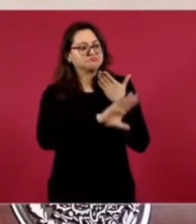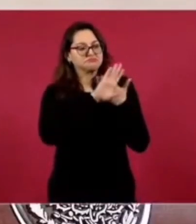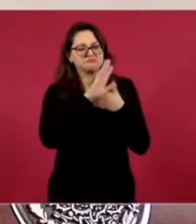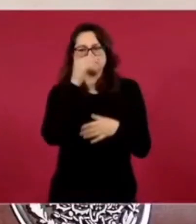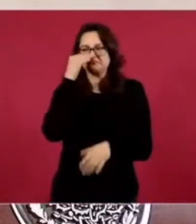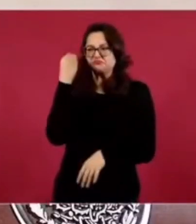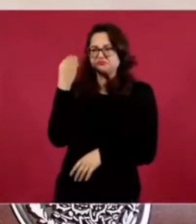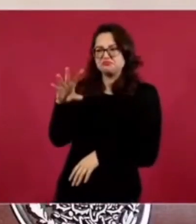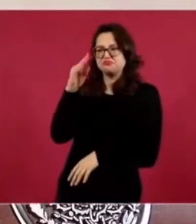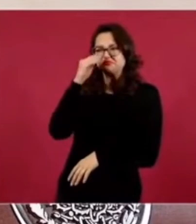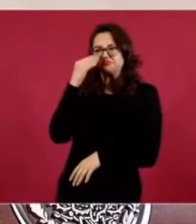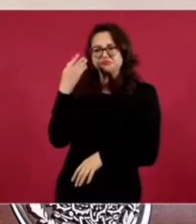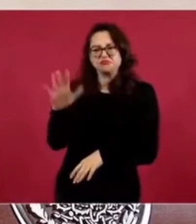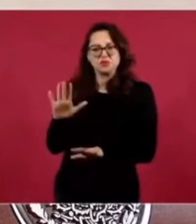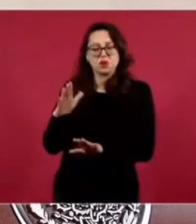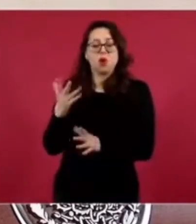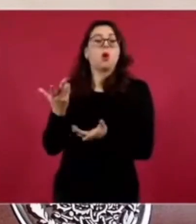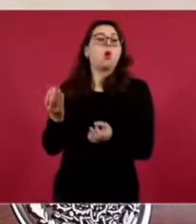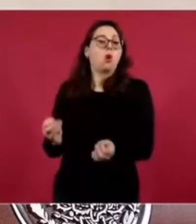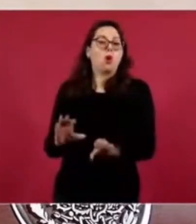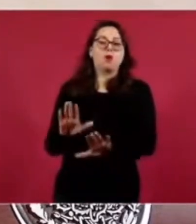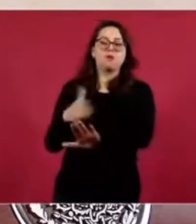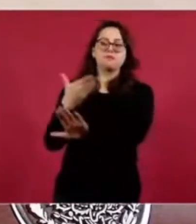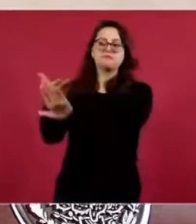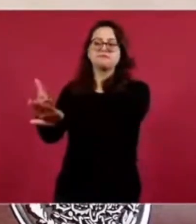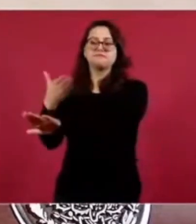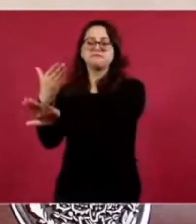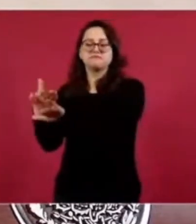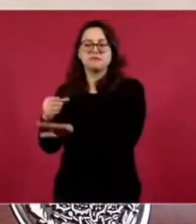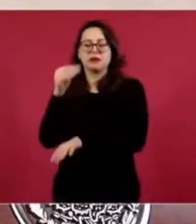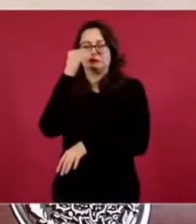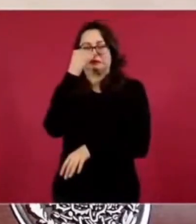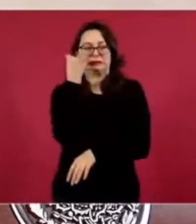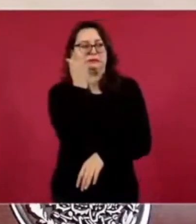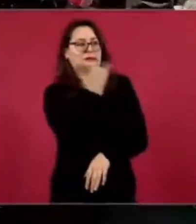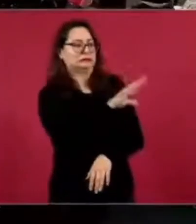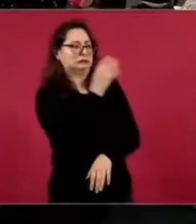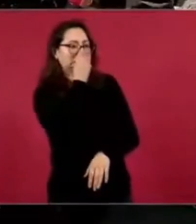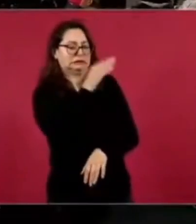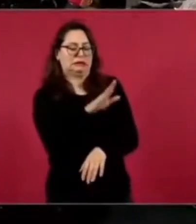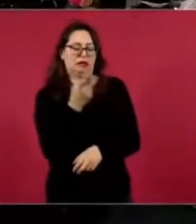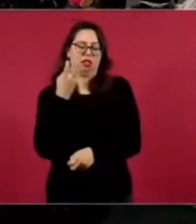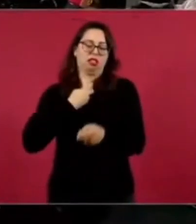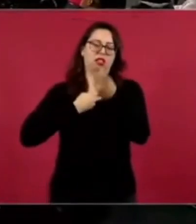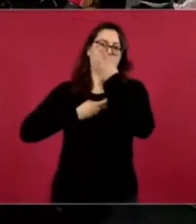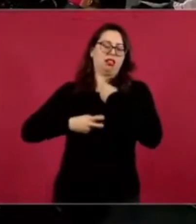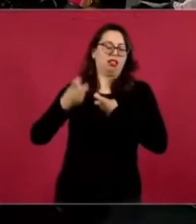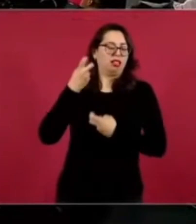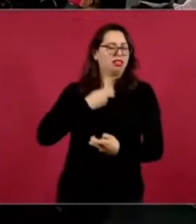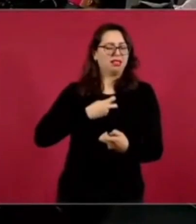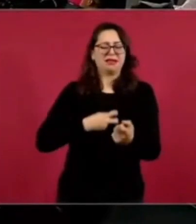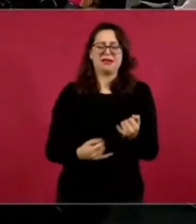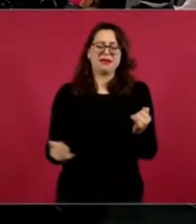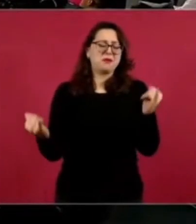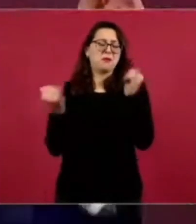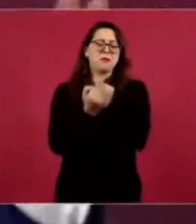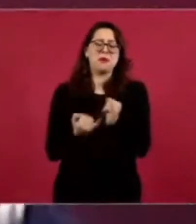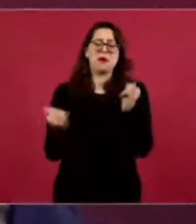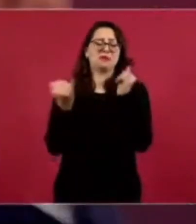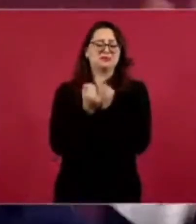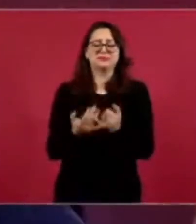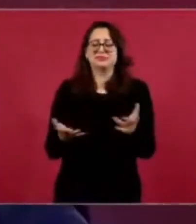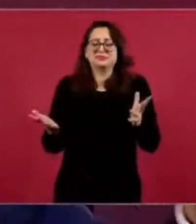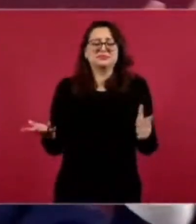a ella, o van en contra de ella también buscando perjudicarme a mí. O sea, no hay ningún